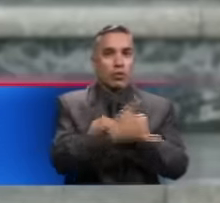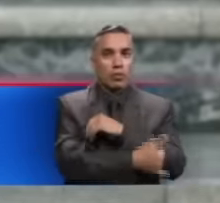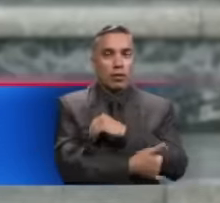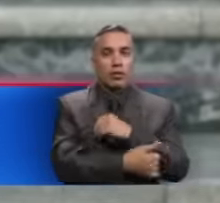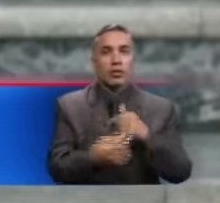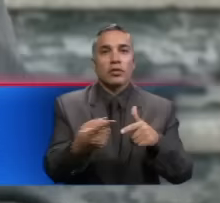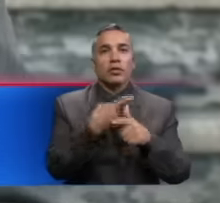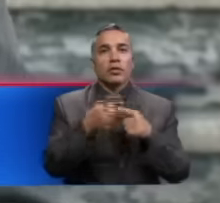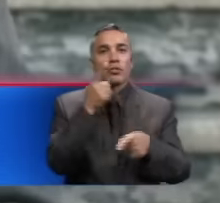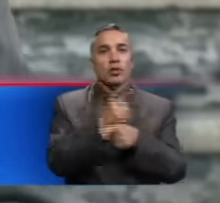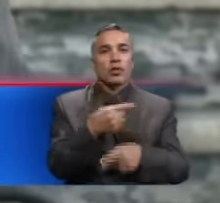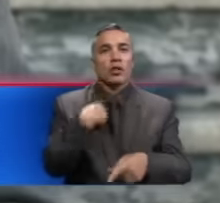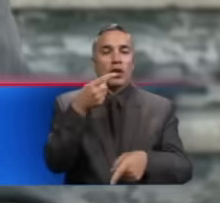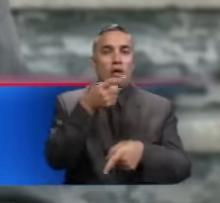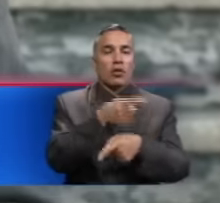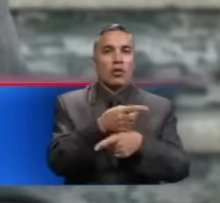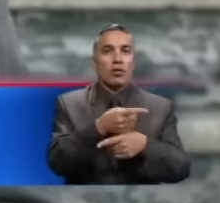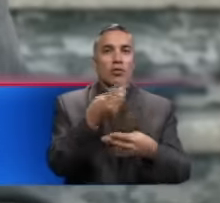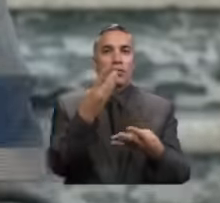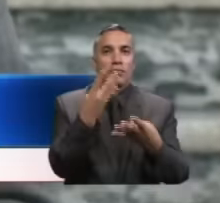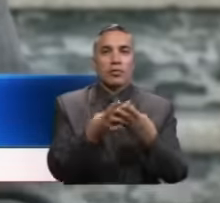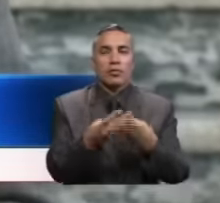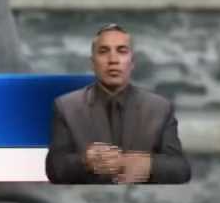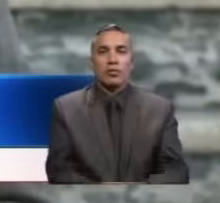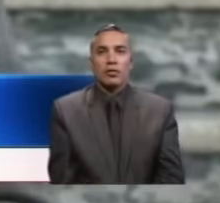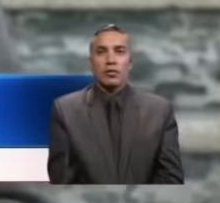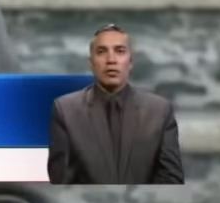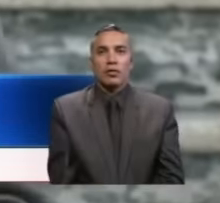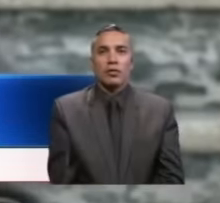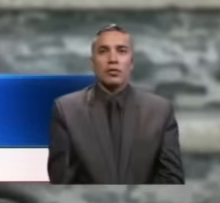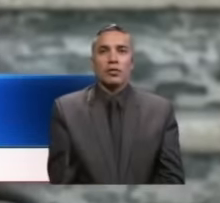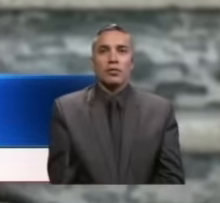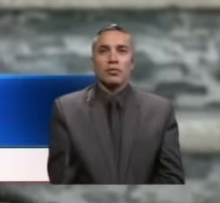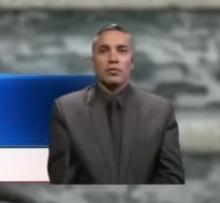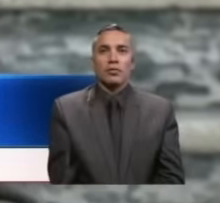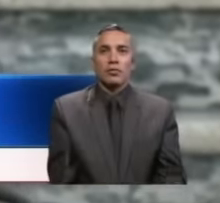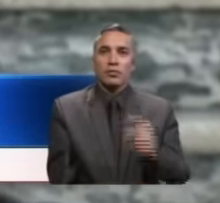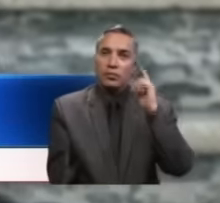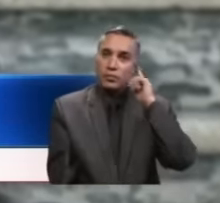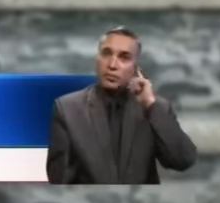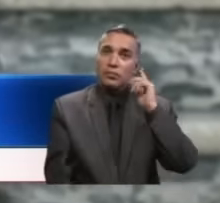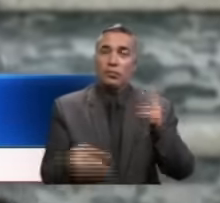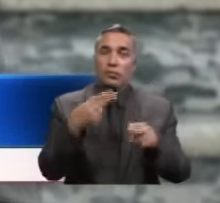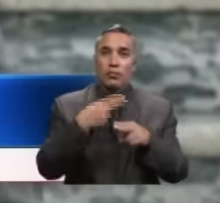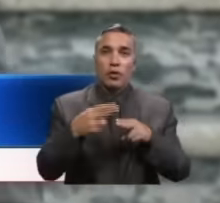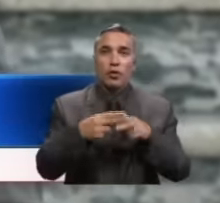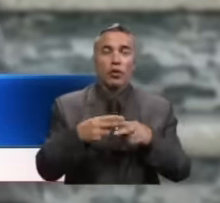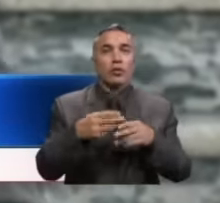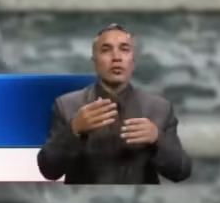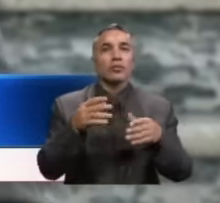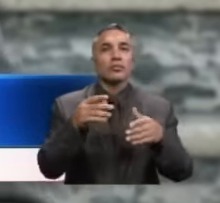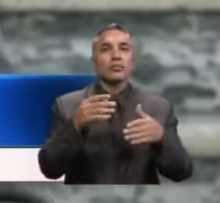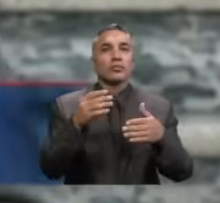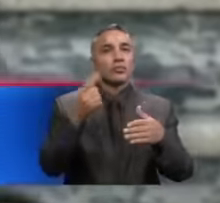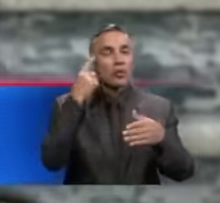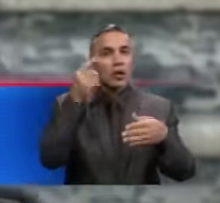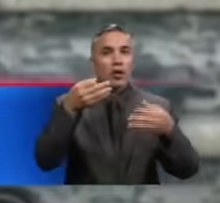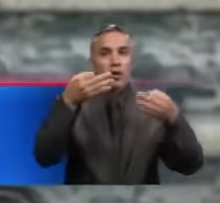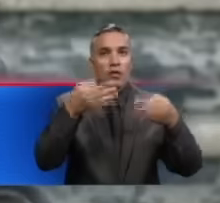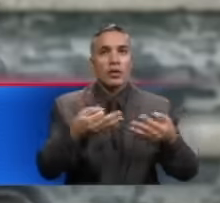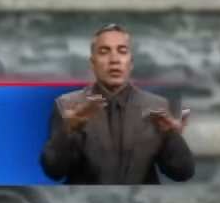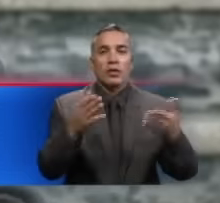la orden de captura. Los trámites legales correspondientes continuarán en las próximas horas a fin de formalizar